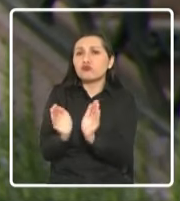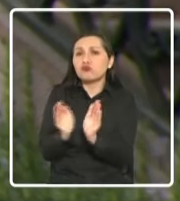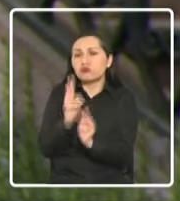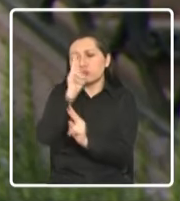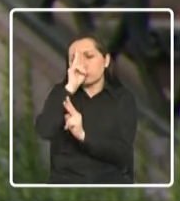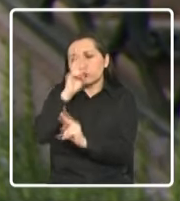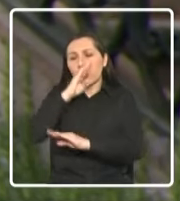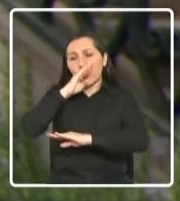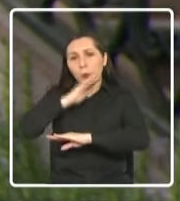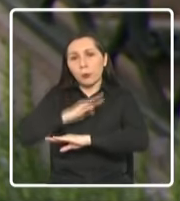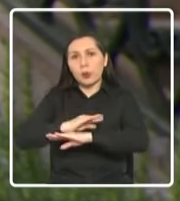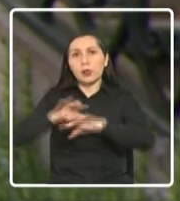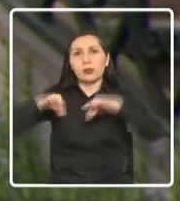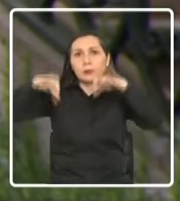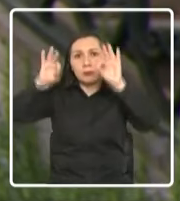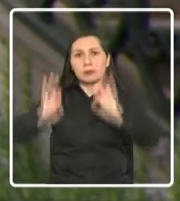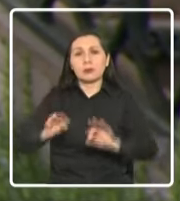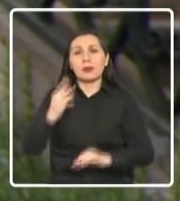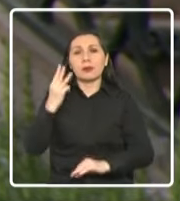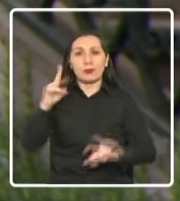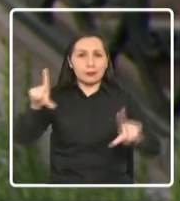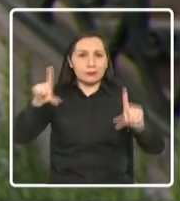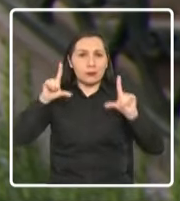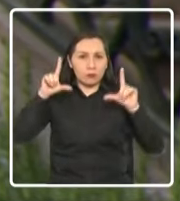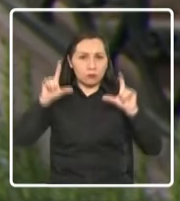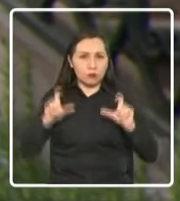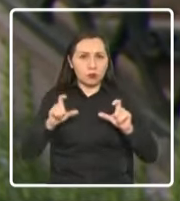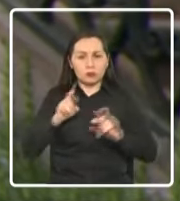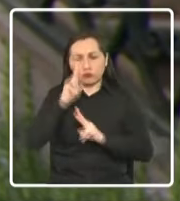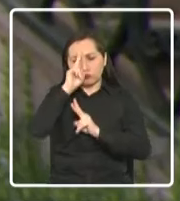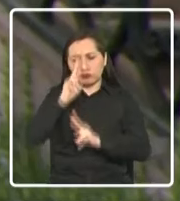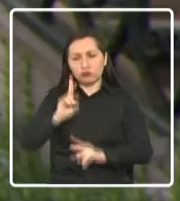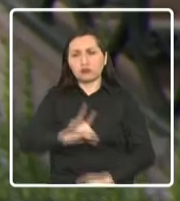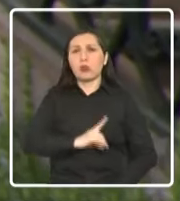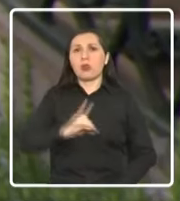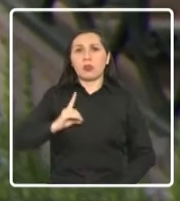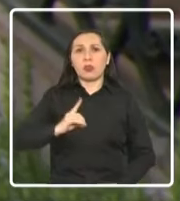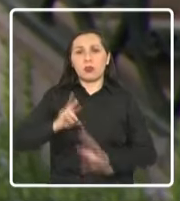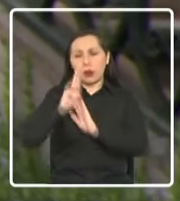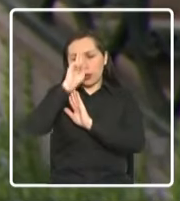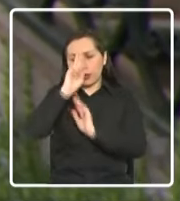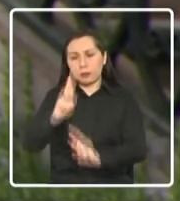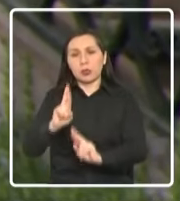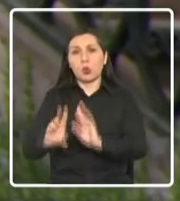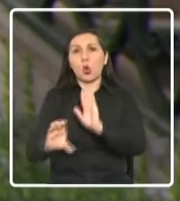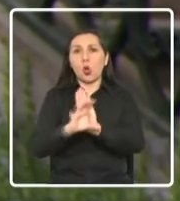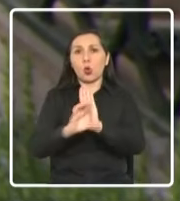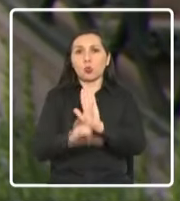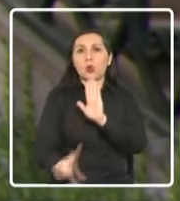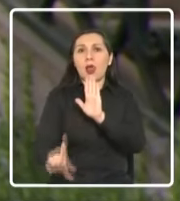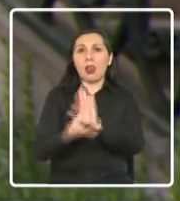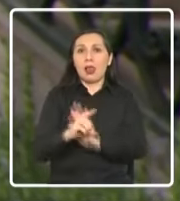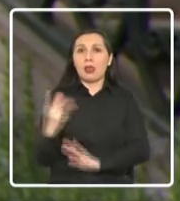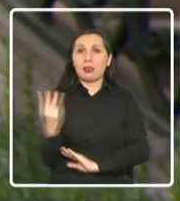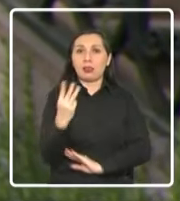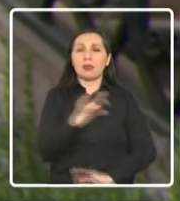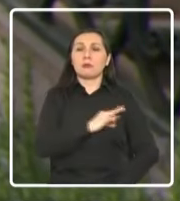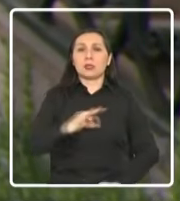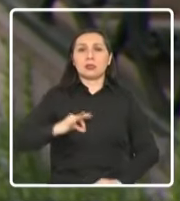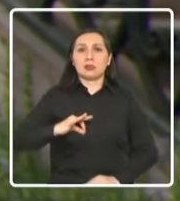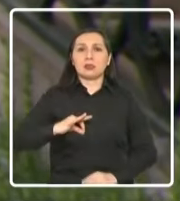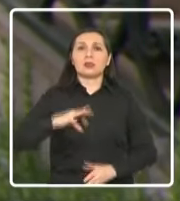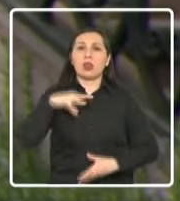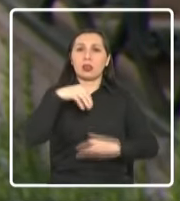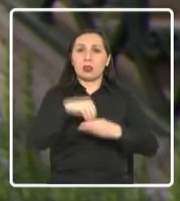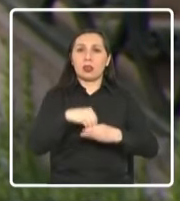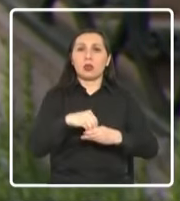humilde acto en que develamos retratos de estos tres chilenos dignos y respetuosos de la Constitución y la ley. Los tres ministros del Interior